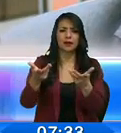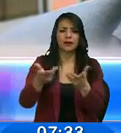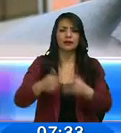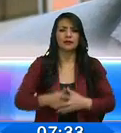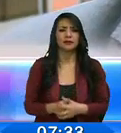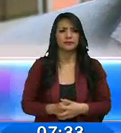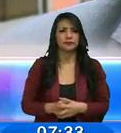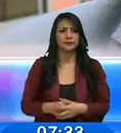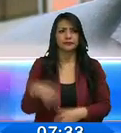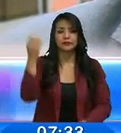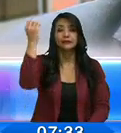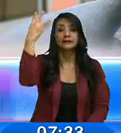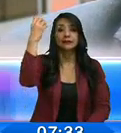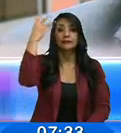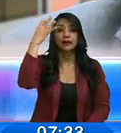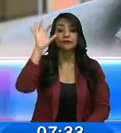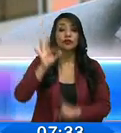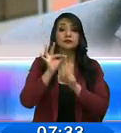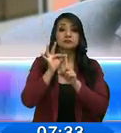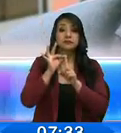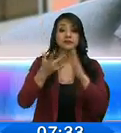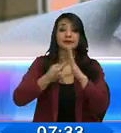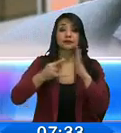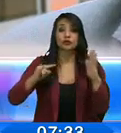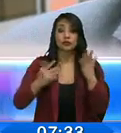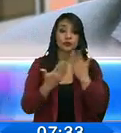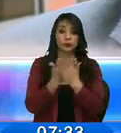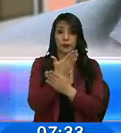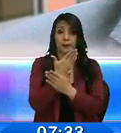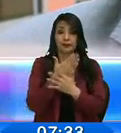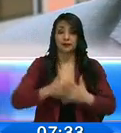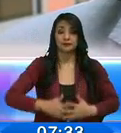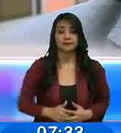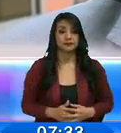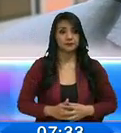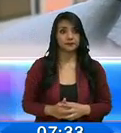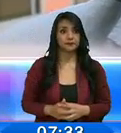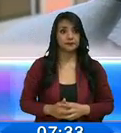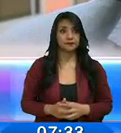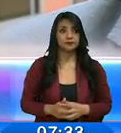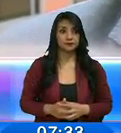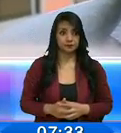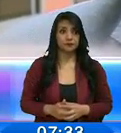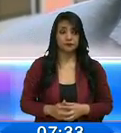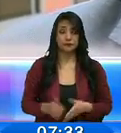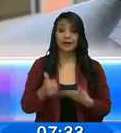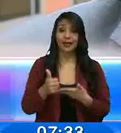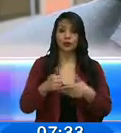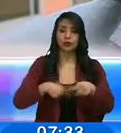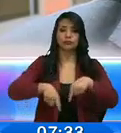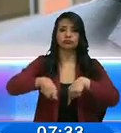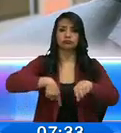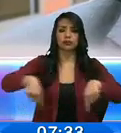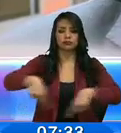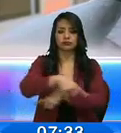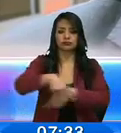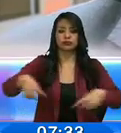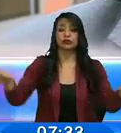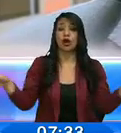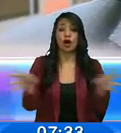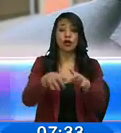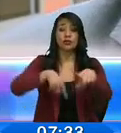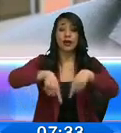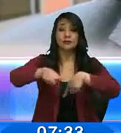de semaforización inteligente. Este sistema integrado debe y va a generar los flujos adecuados para que todo el sistema